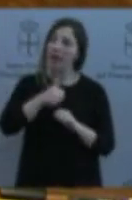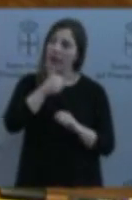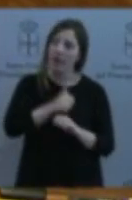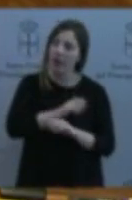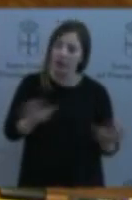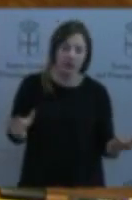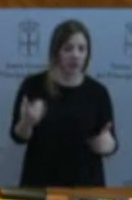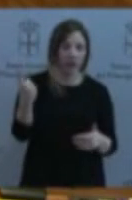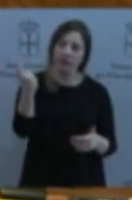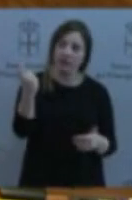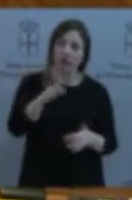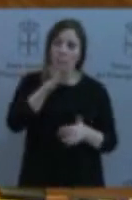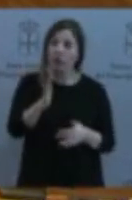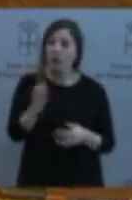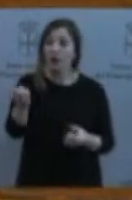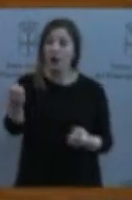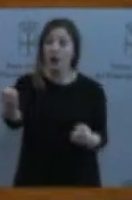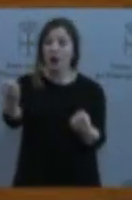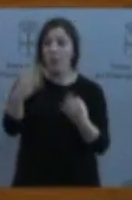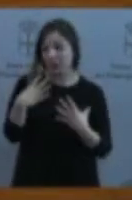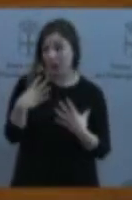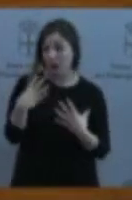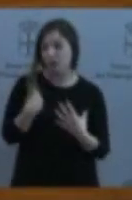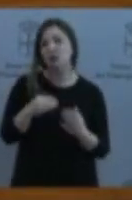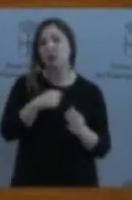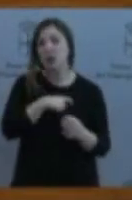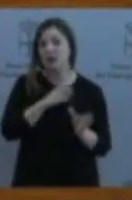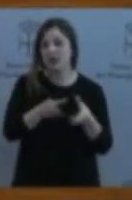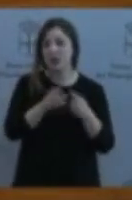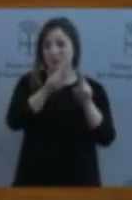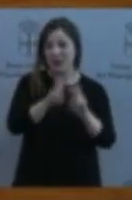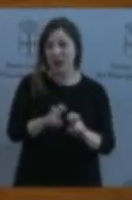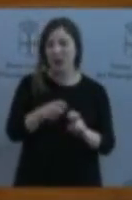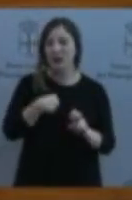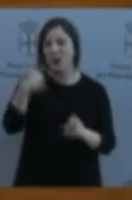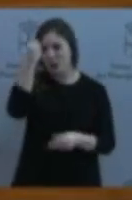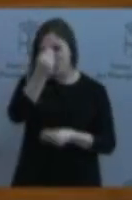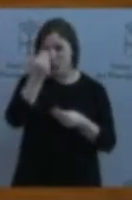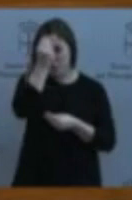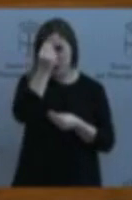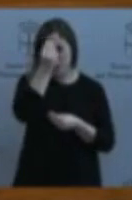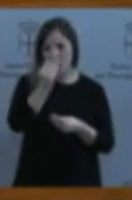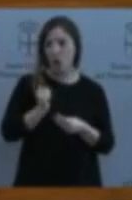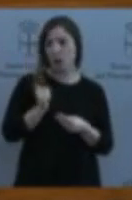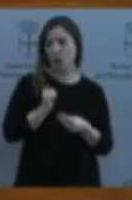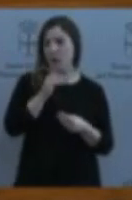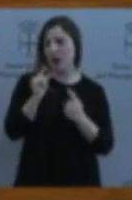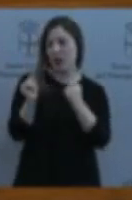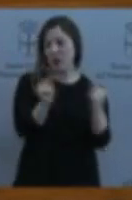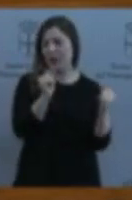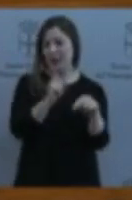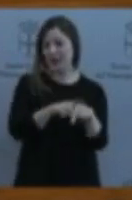escuchado acerca de la comisión de investigación yo creo que van a dar y vamos a tener oportunidad de discutir con tiempo, ¿no?, acerca del contenido y acerca de